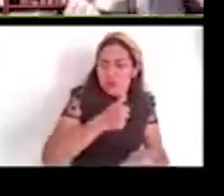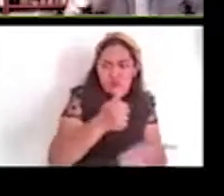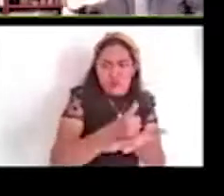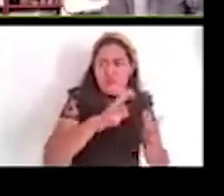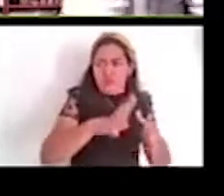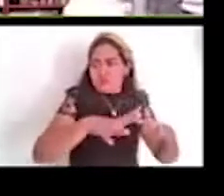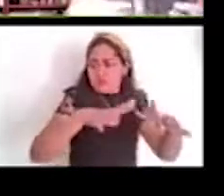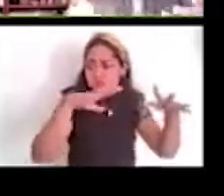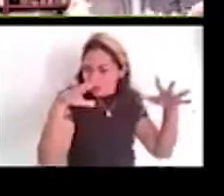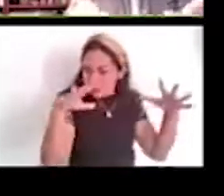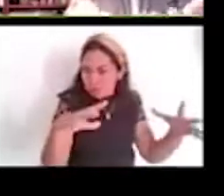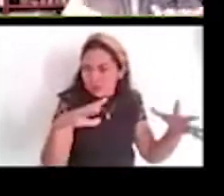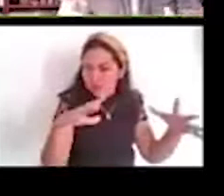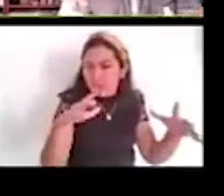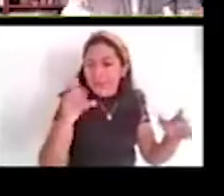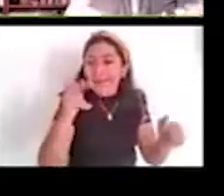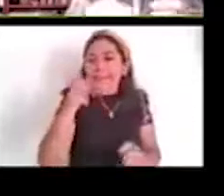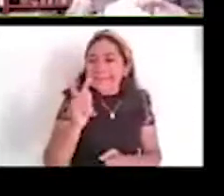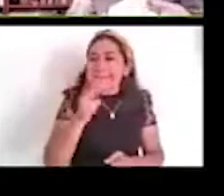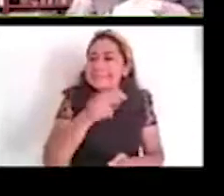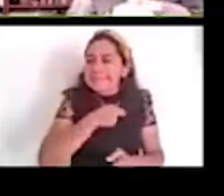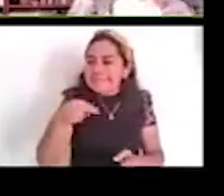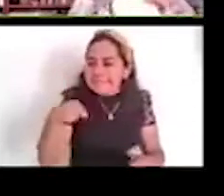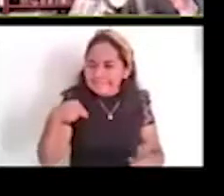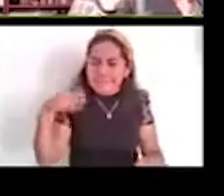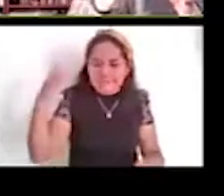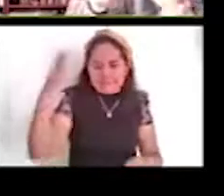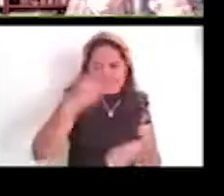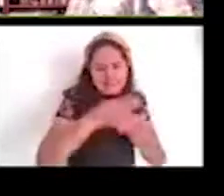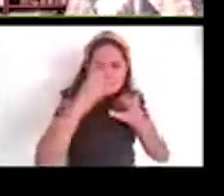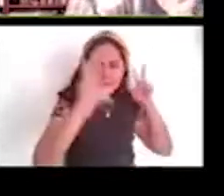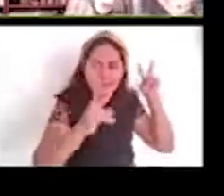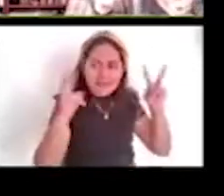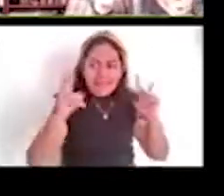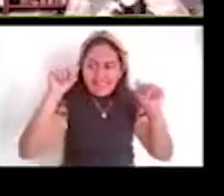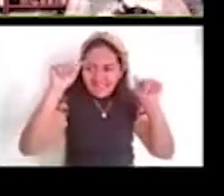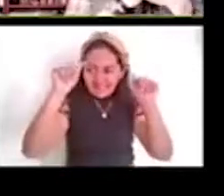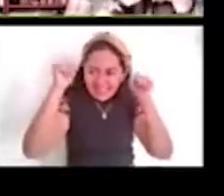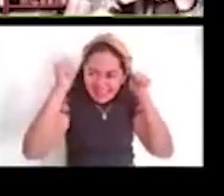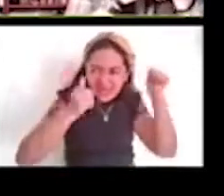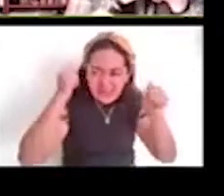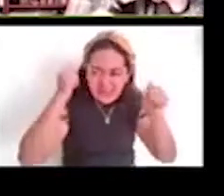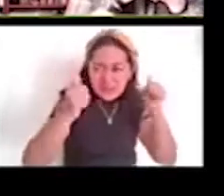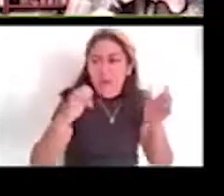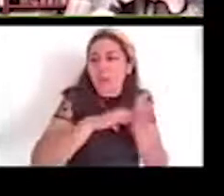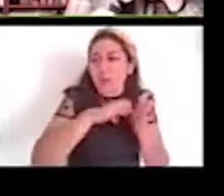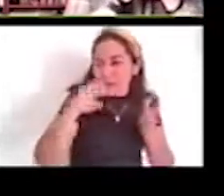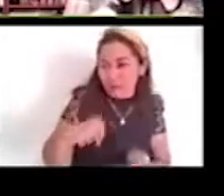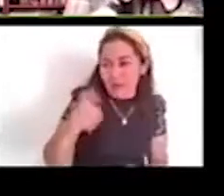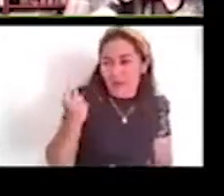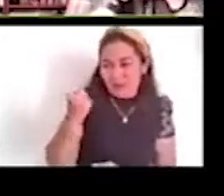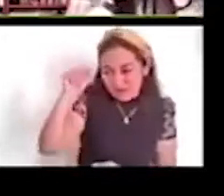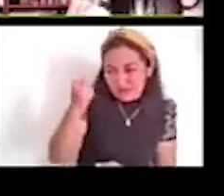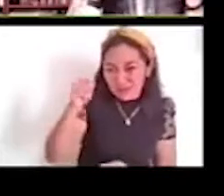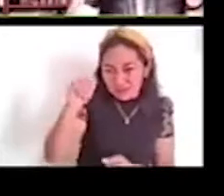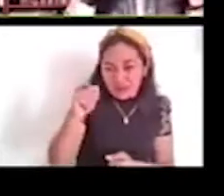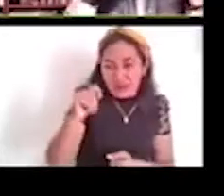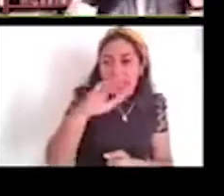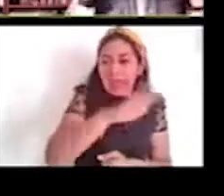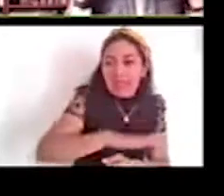podemos arqueológicamente constatar que la tecnología constructiva, por ejemplo, en el Templo Mayor,